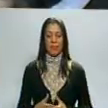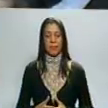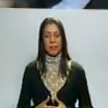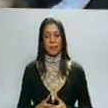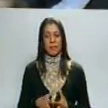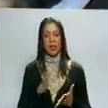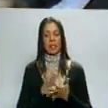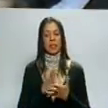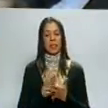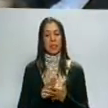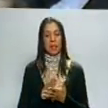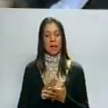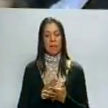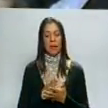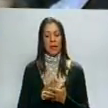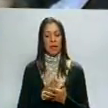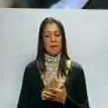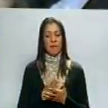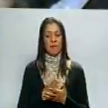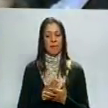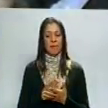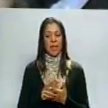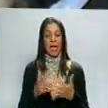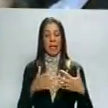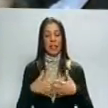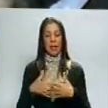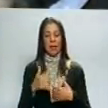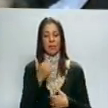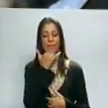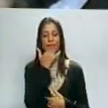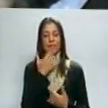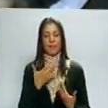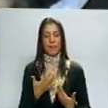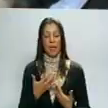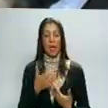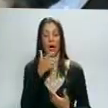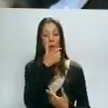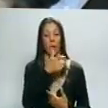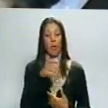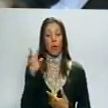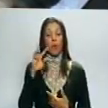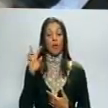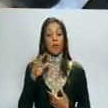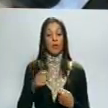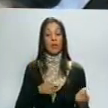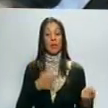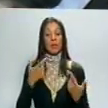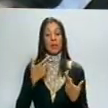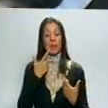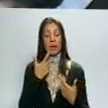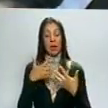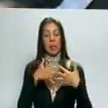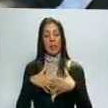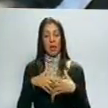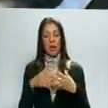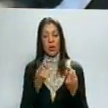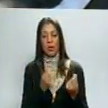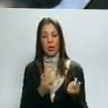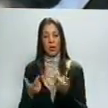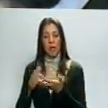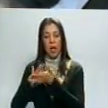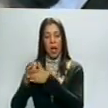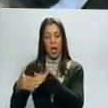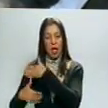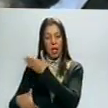Siempre mala vida. Siempre. Plata, que es del pueblo de Venezuela, que se llevaron para allá, y allá Estados Unidos les lava su plata y los convierte en